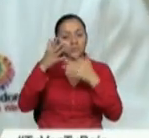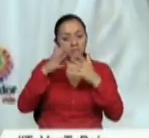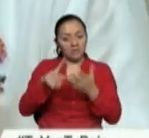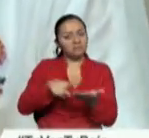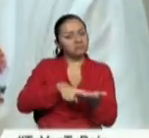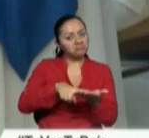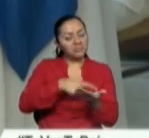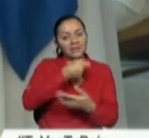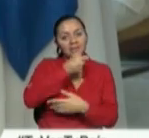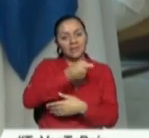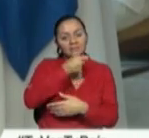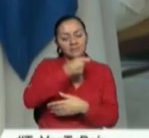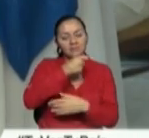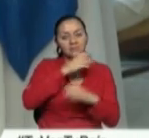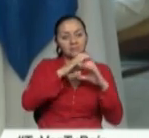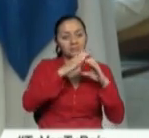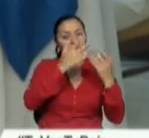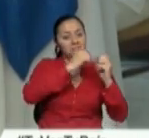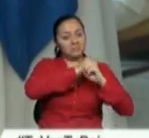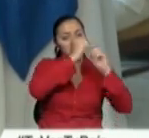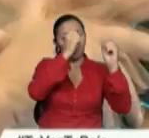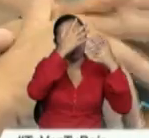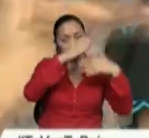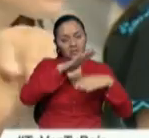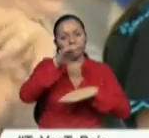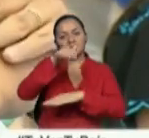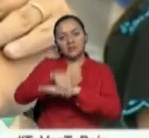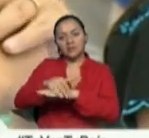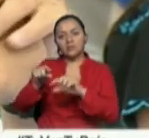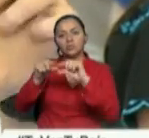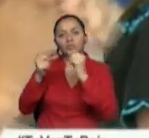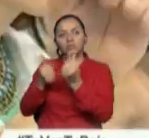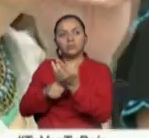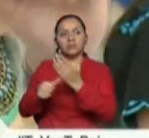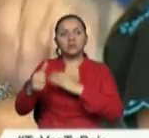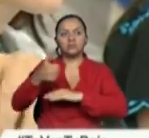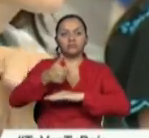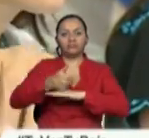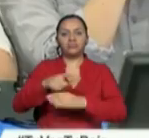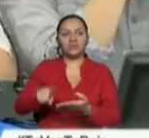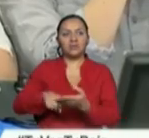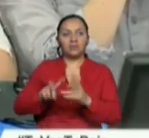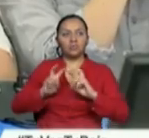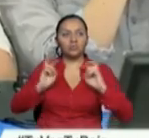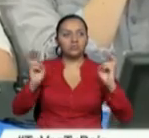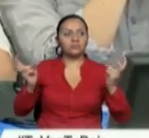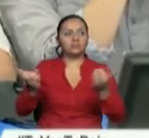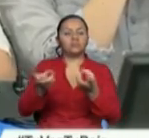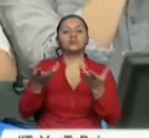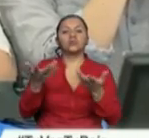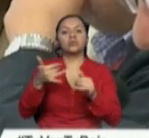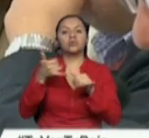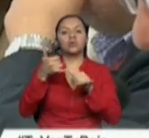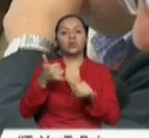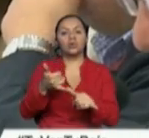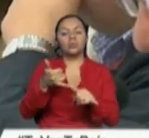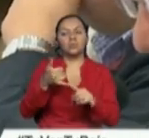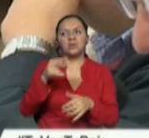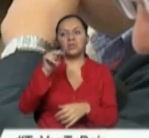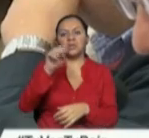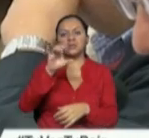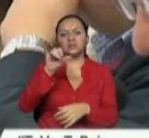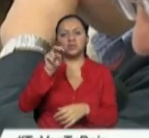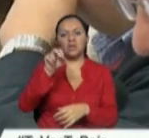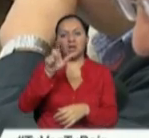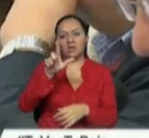mantener una entrevista con medios de comunicación locales presidió el gabinete que se desarrolló en el salón principal del club del nacional donde dio la